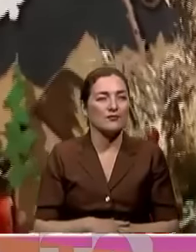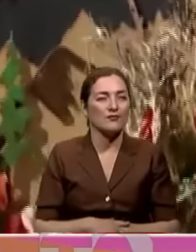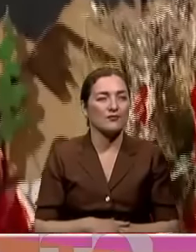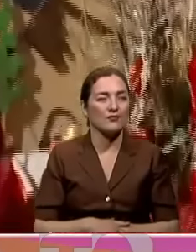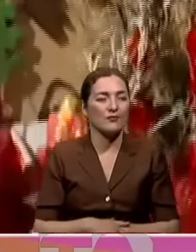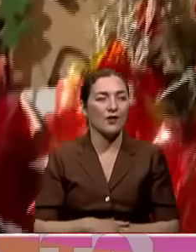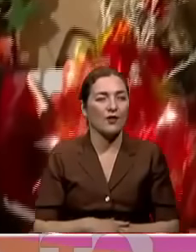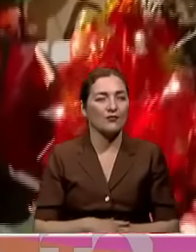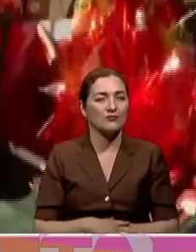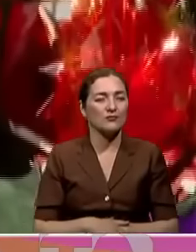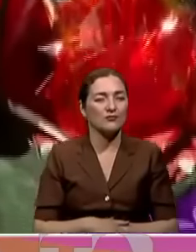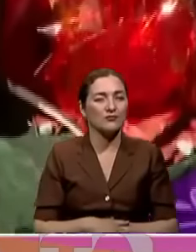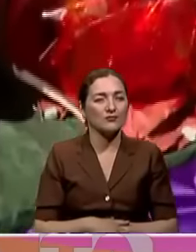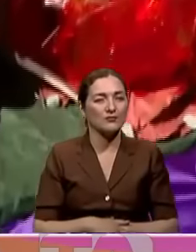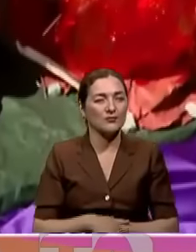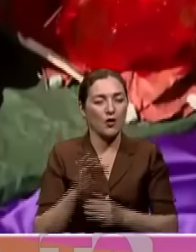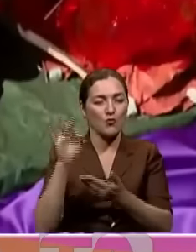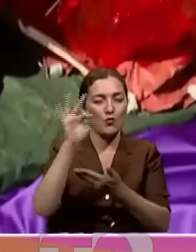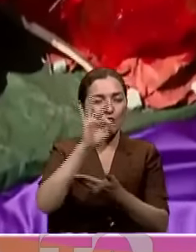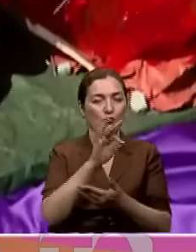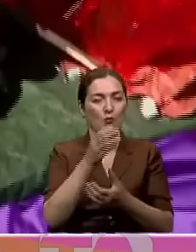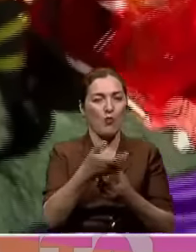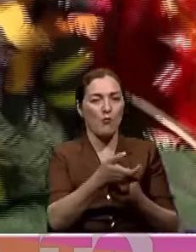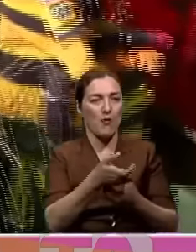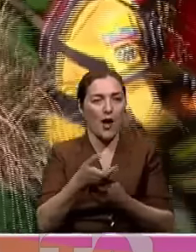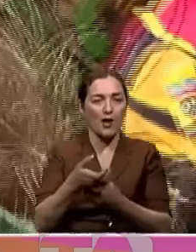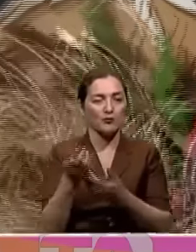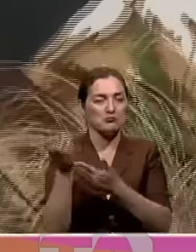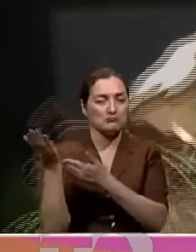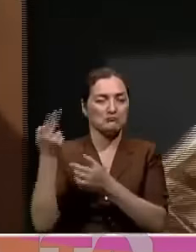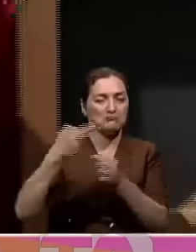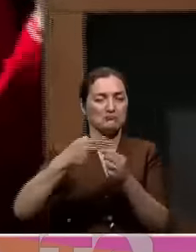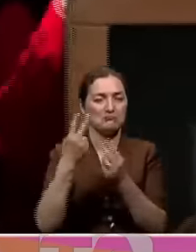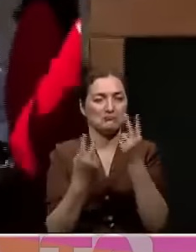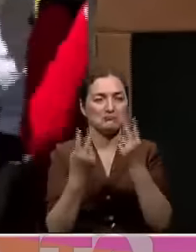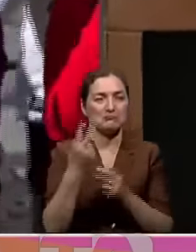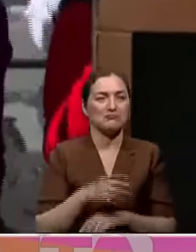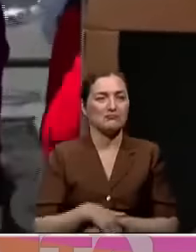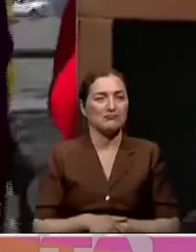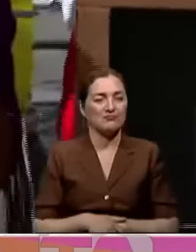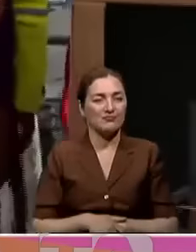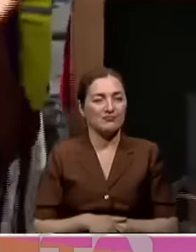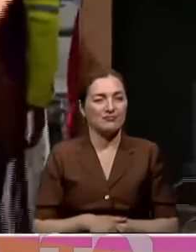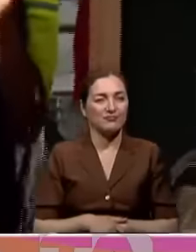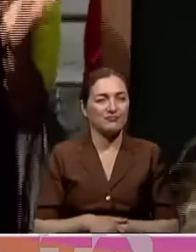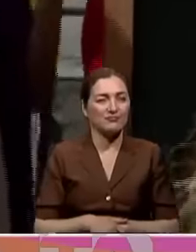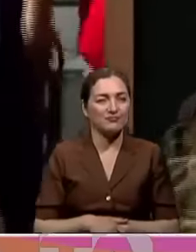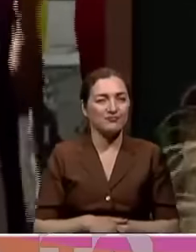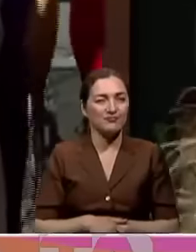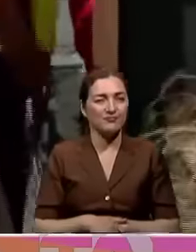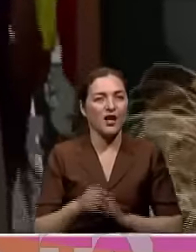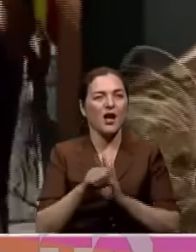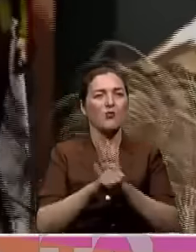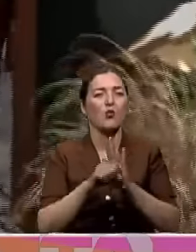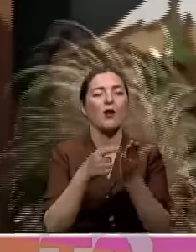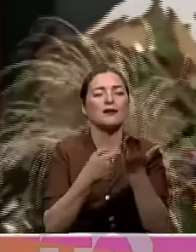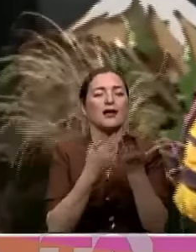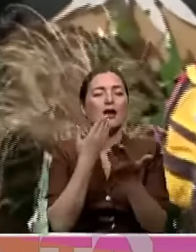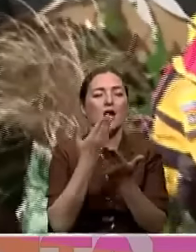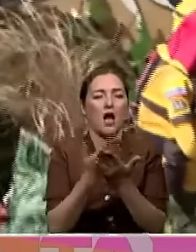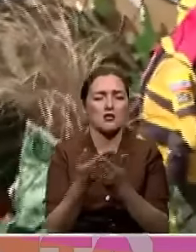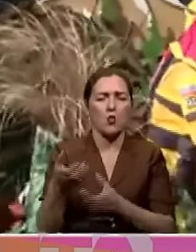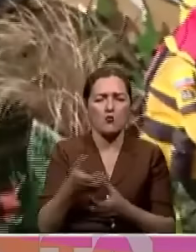Ha venido también un representante del Cuerpo de Bomberos. Oh, por supuesto, claro, nosotros hicimos esta representación, gracias a